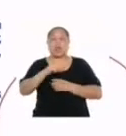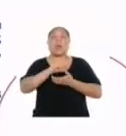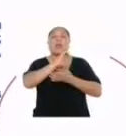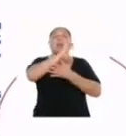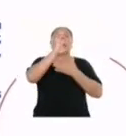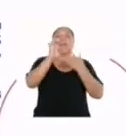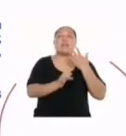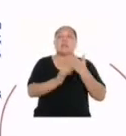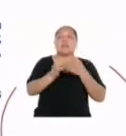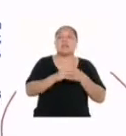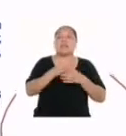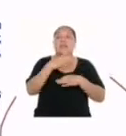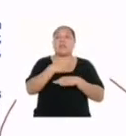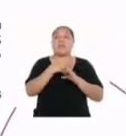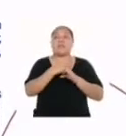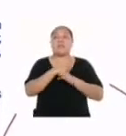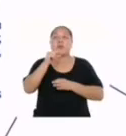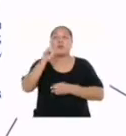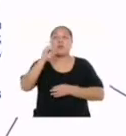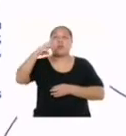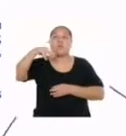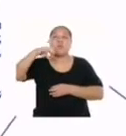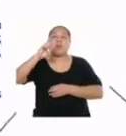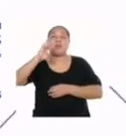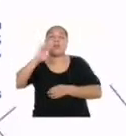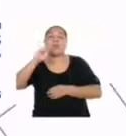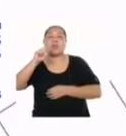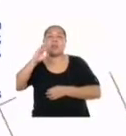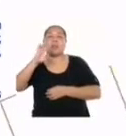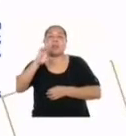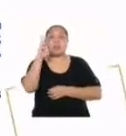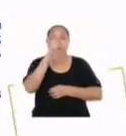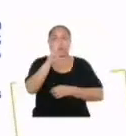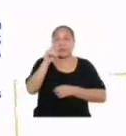propiedades de las formas geométricas tridimensionales.